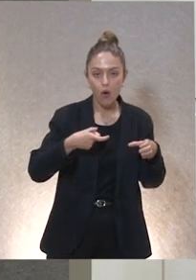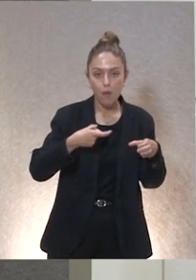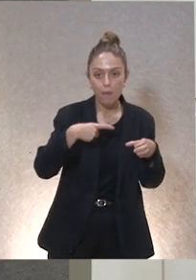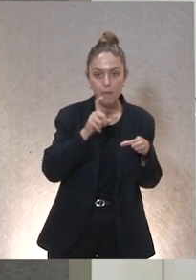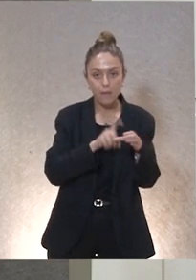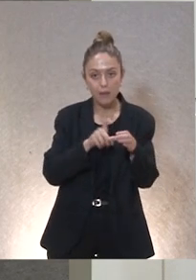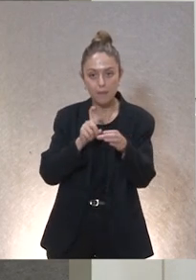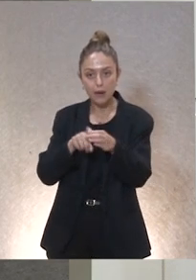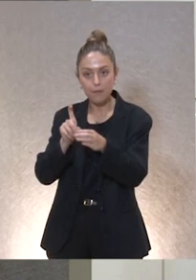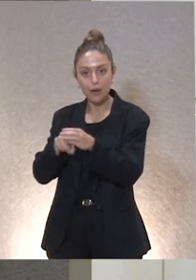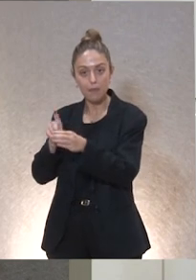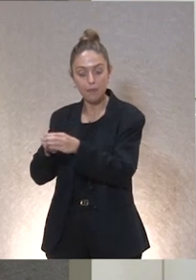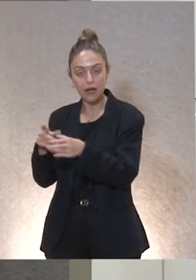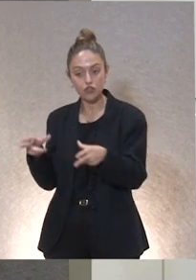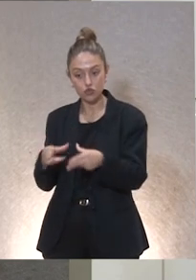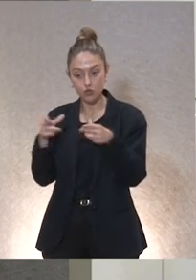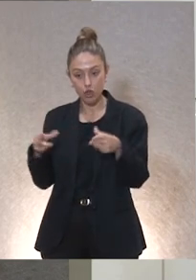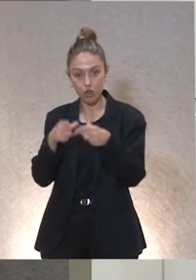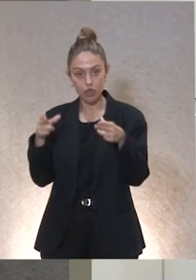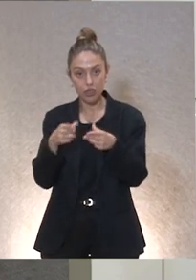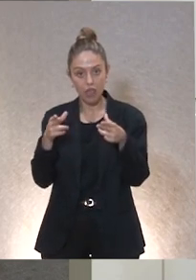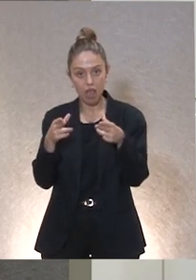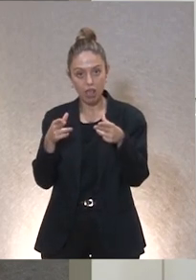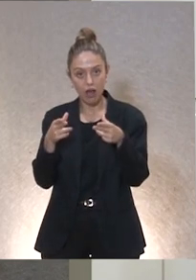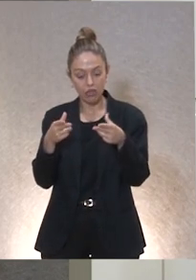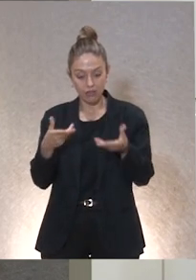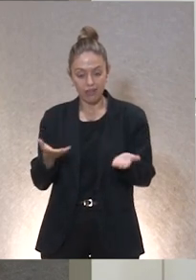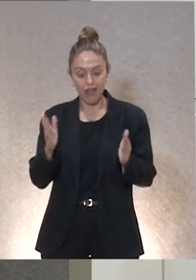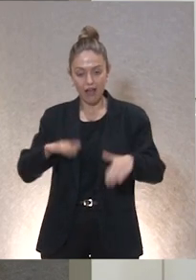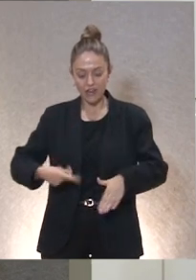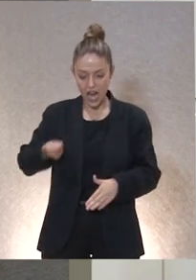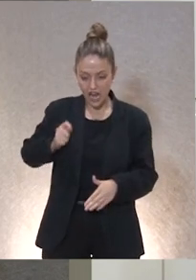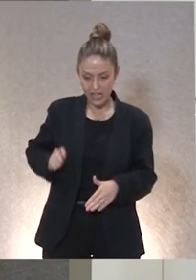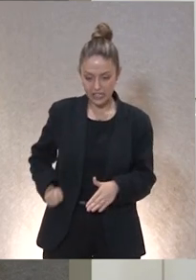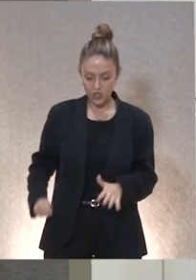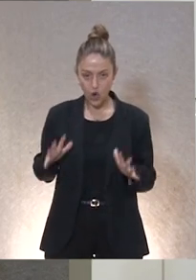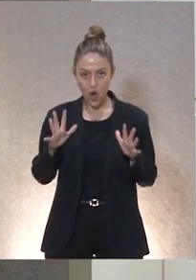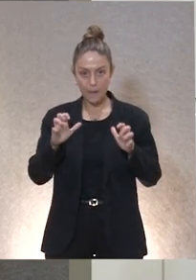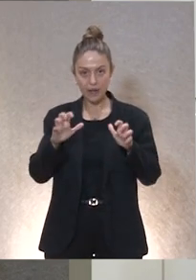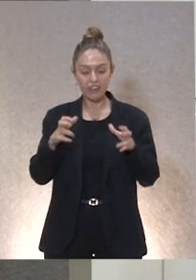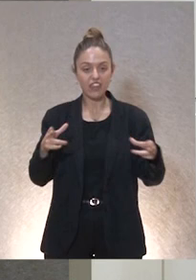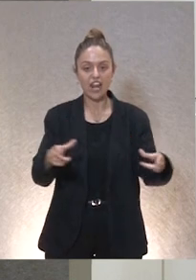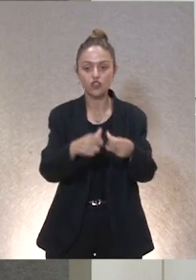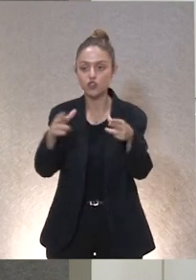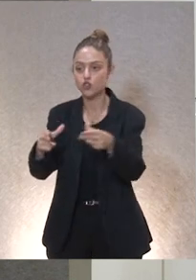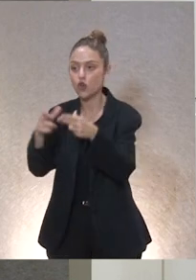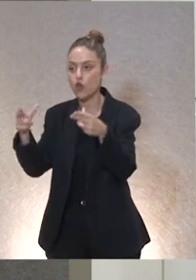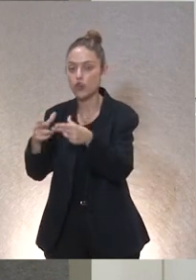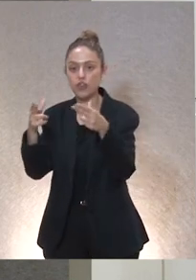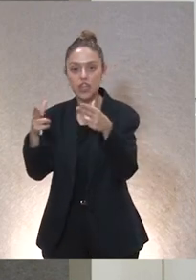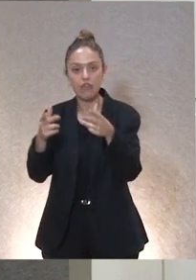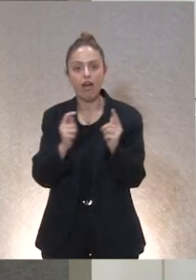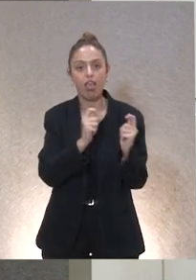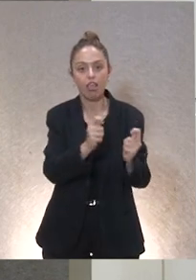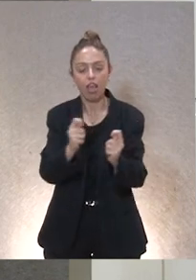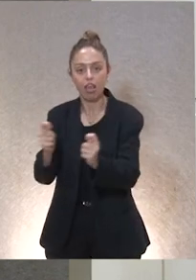la a la sociedad con lo cual también nos enriquecemos y enriquecemos a la sociedad por lo mismo que